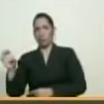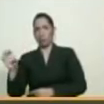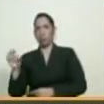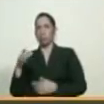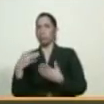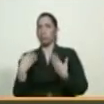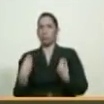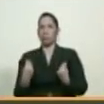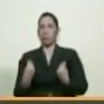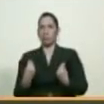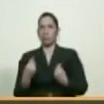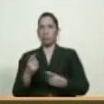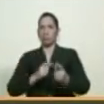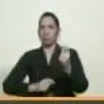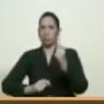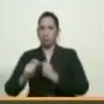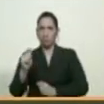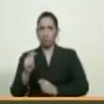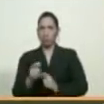operaciones transadas durante